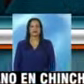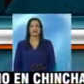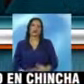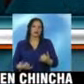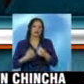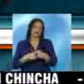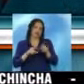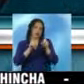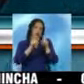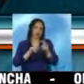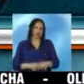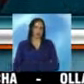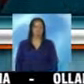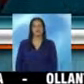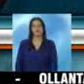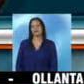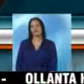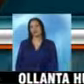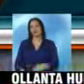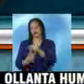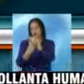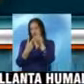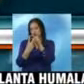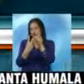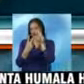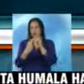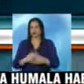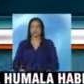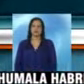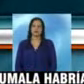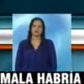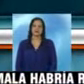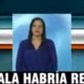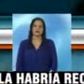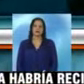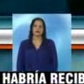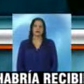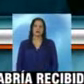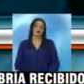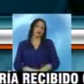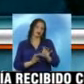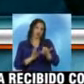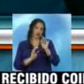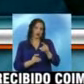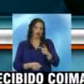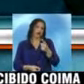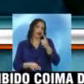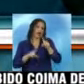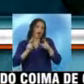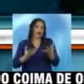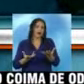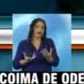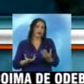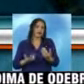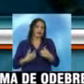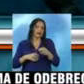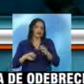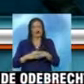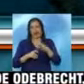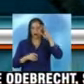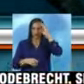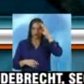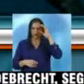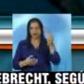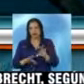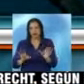alcalde entonces sobre ambos detalles, ¿no? Alcalde... identificados, ha sido porque alguien tiene que hacer el trabajo, los policías no van a desarmar los quiojos a hacer el